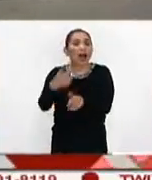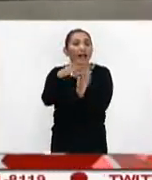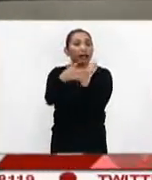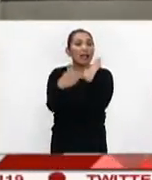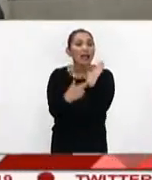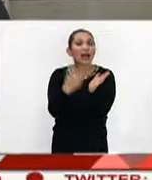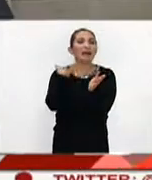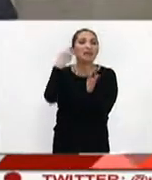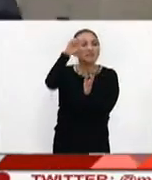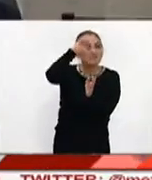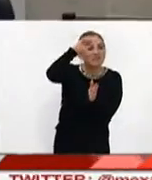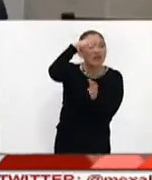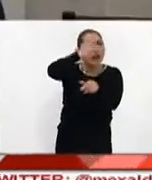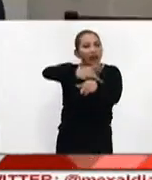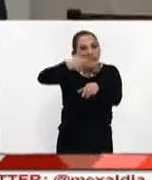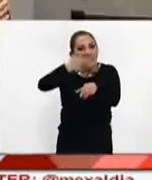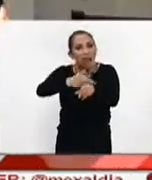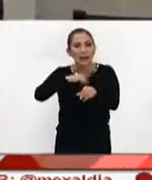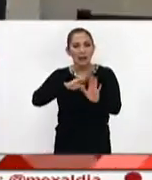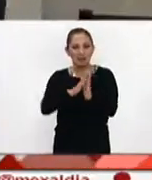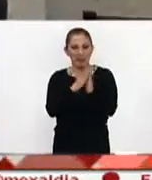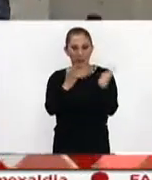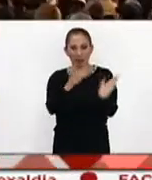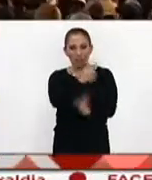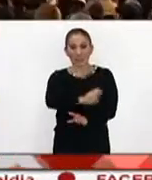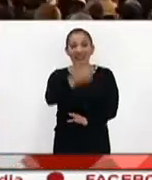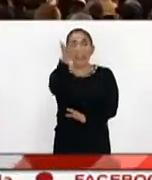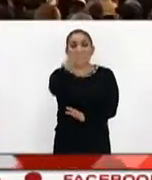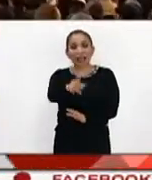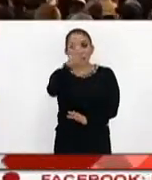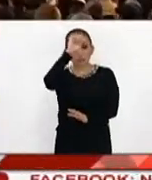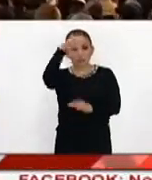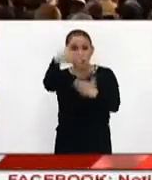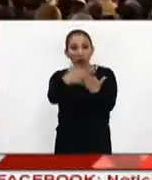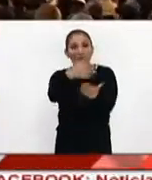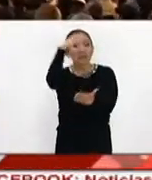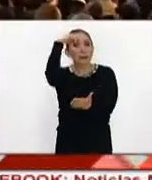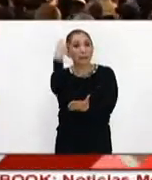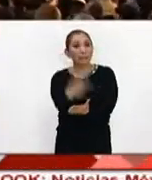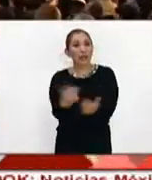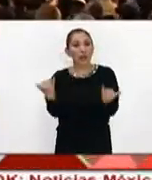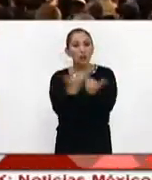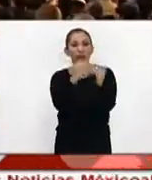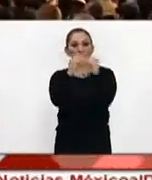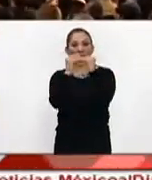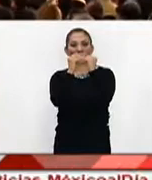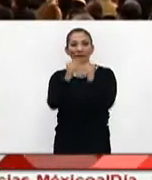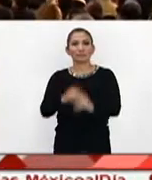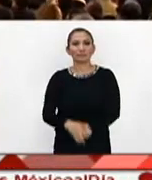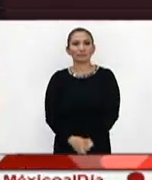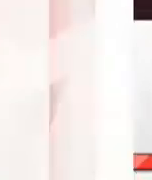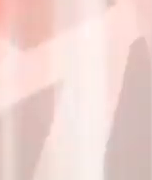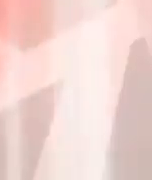ciudadanos. Esto lo dijo en la presentación del libro 210 propuestas por un México de iguales.